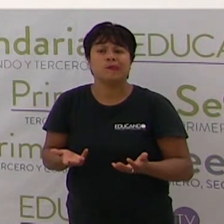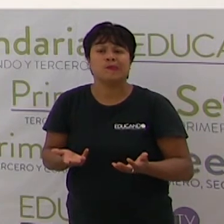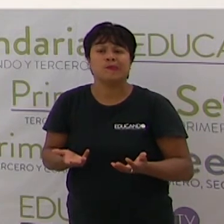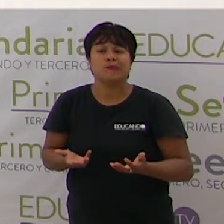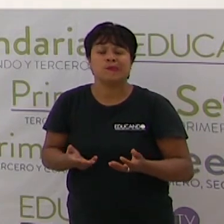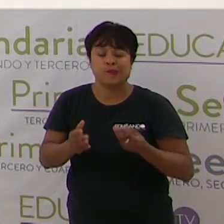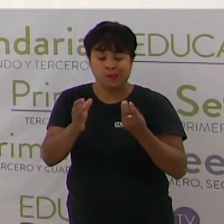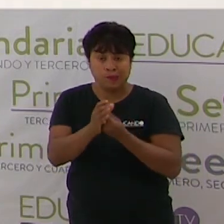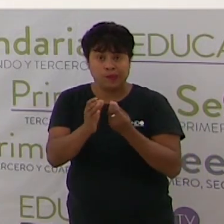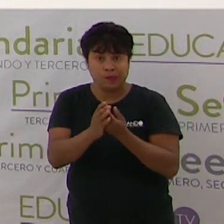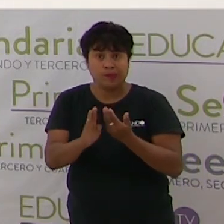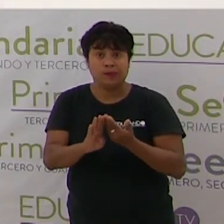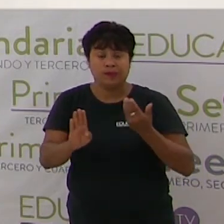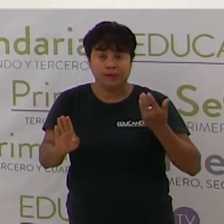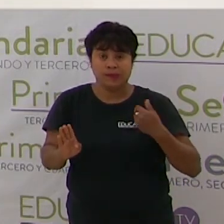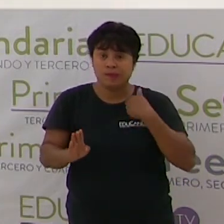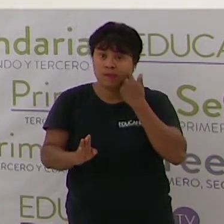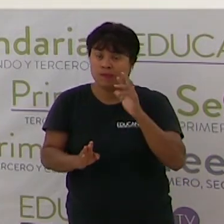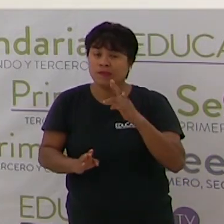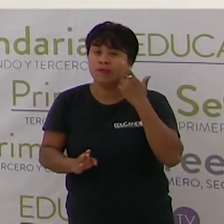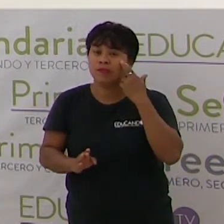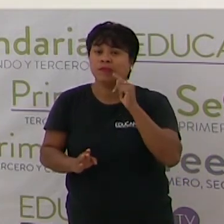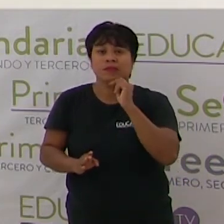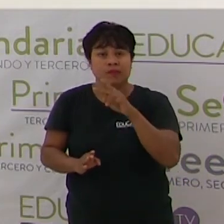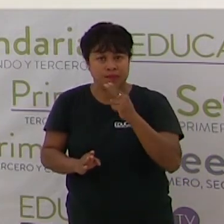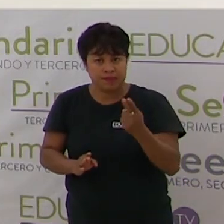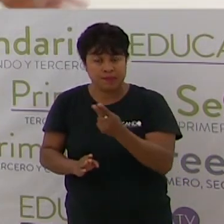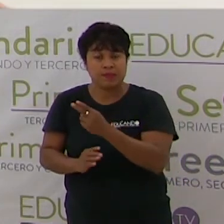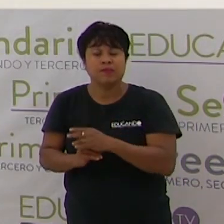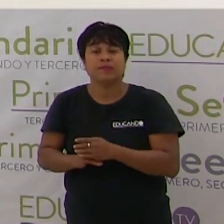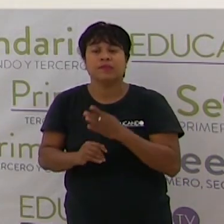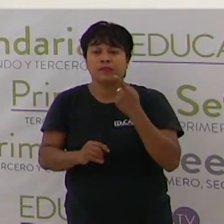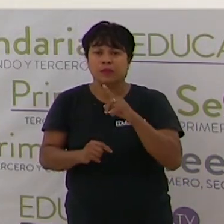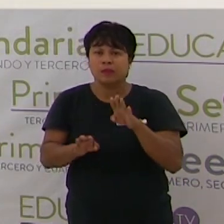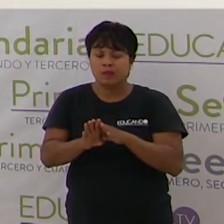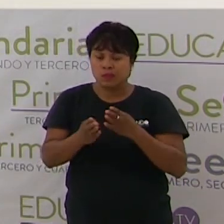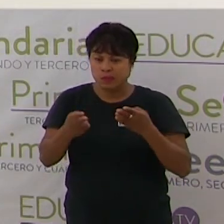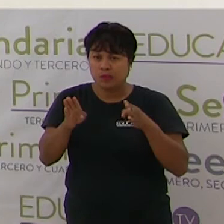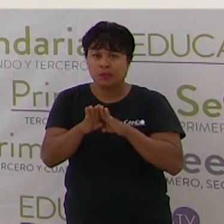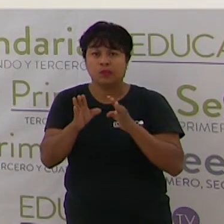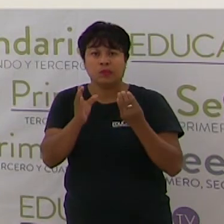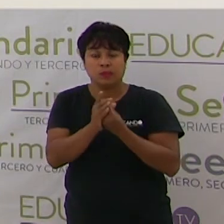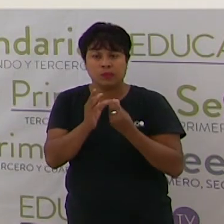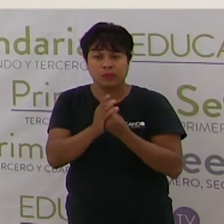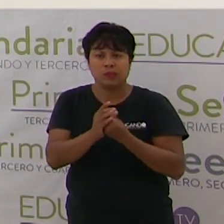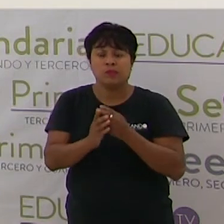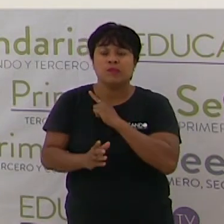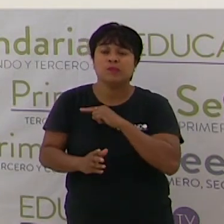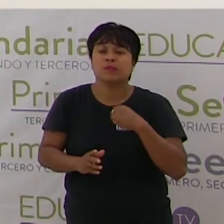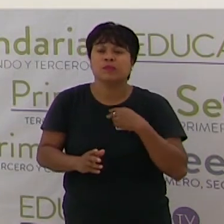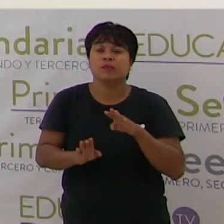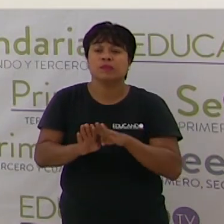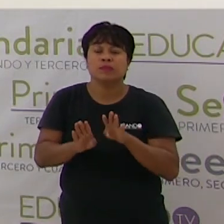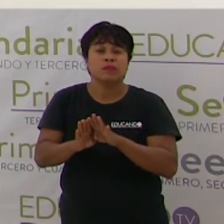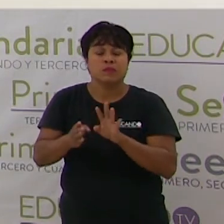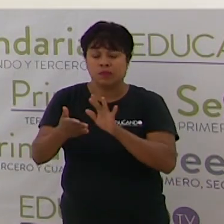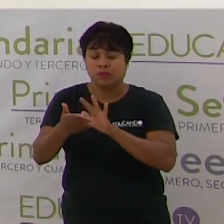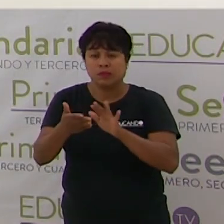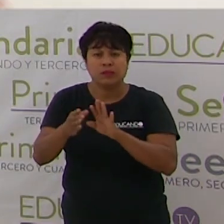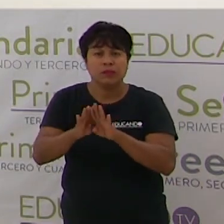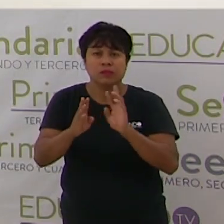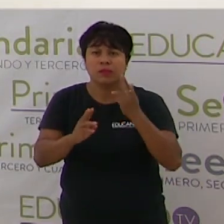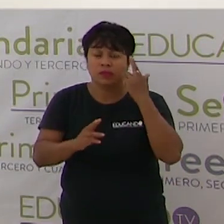en la sesión anterior, y quiero recordarles también esto ya para ir cerrando un poquito la sesión, y que ahorita nomás a manera de recordatorio ya